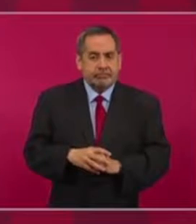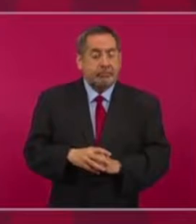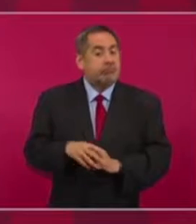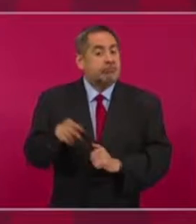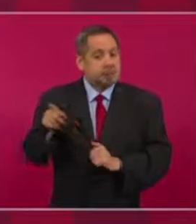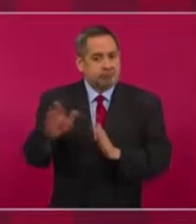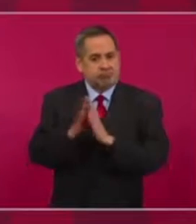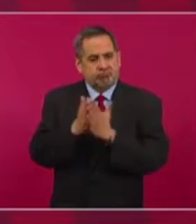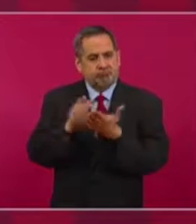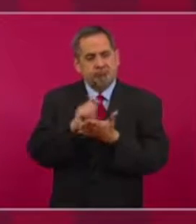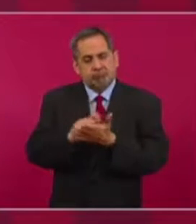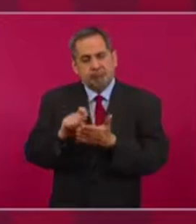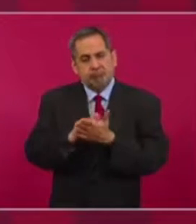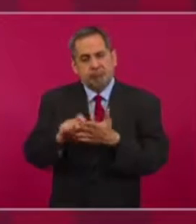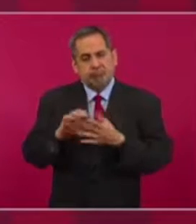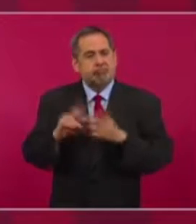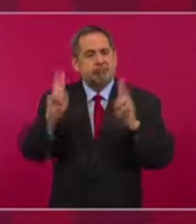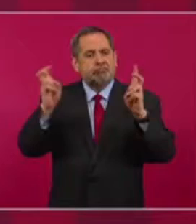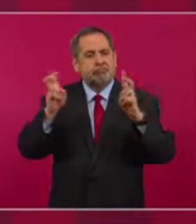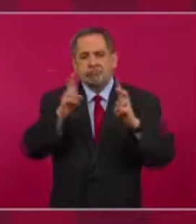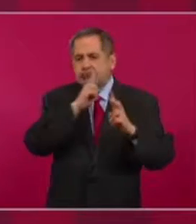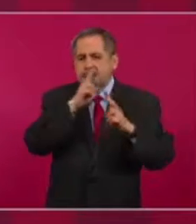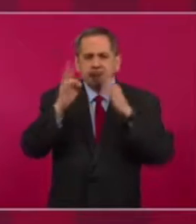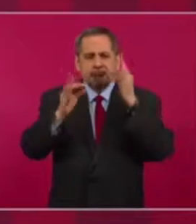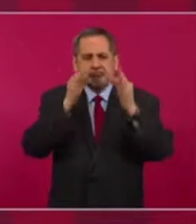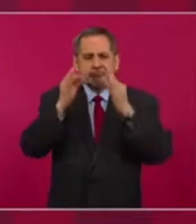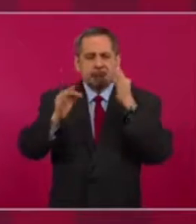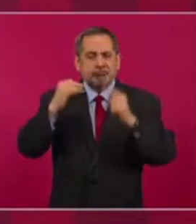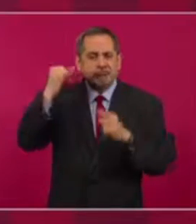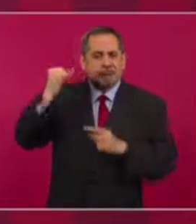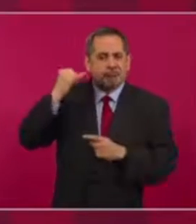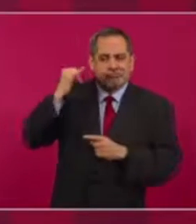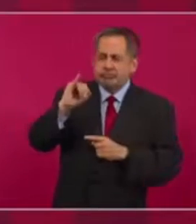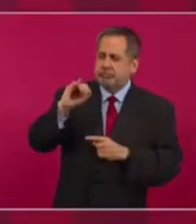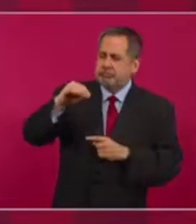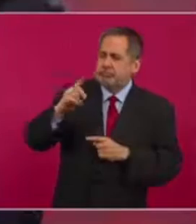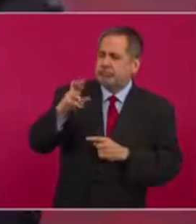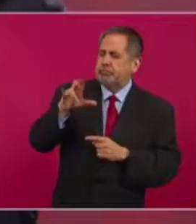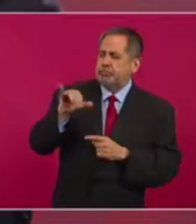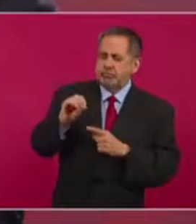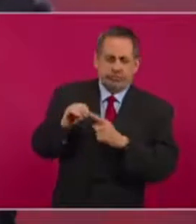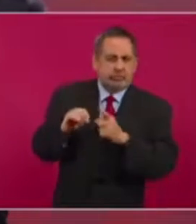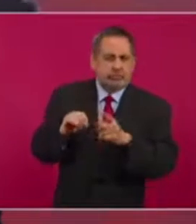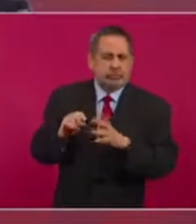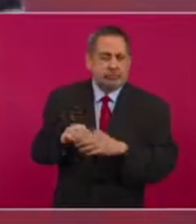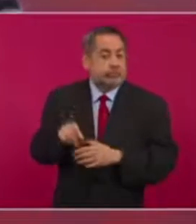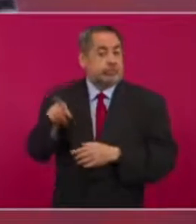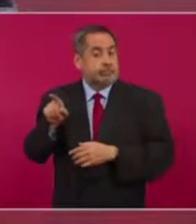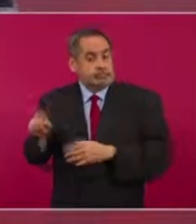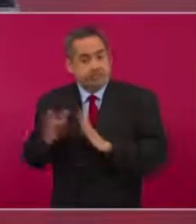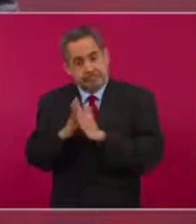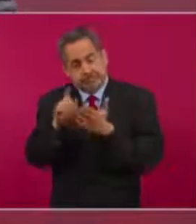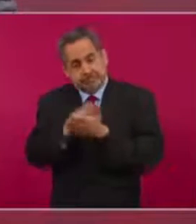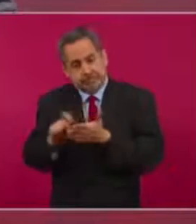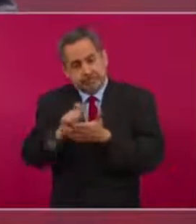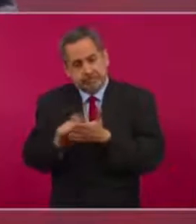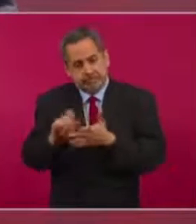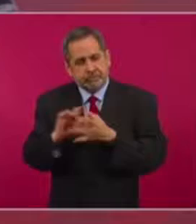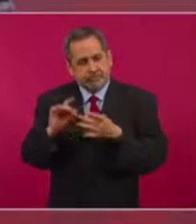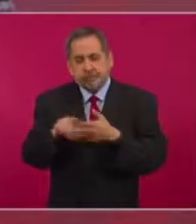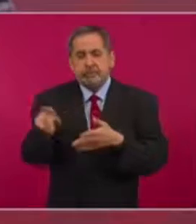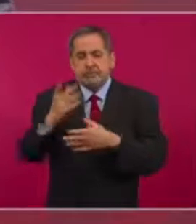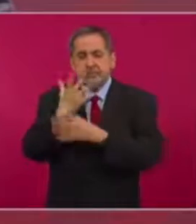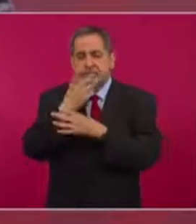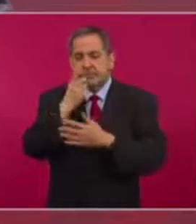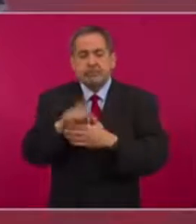Escribió ese gran libro que se llama Noticias del Imperio, y ahí narra, porque al otro día lo mencioné